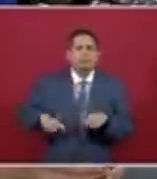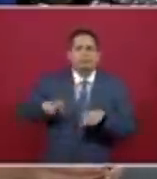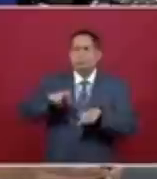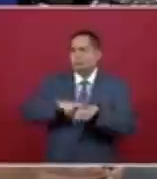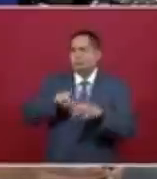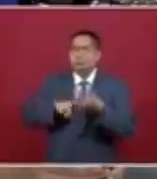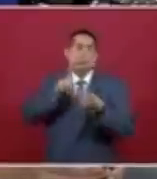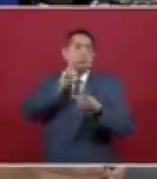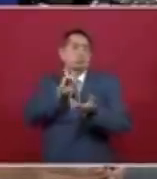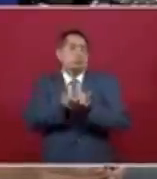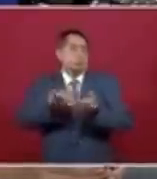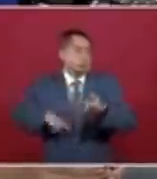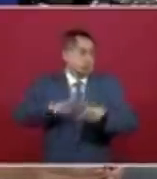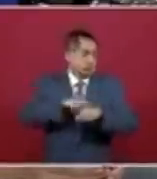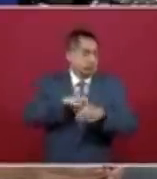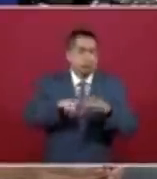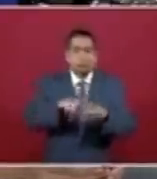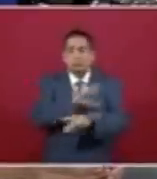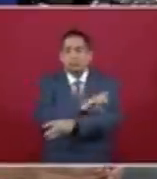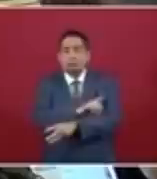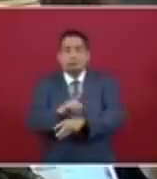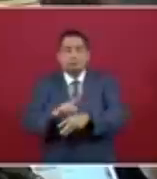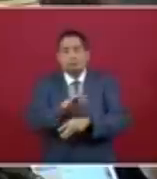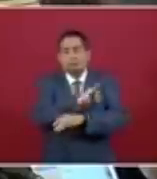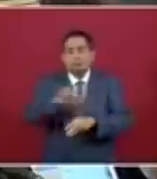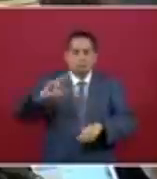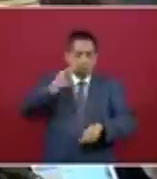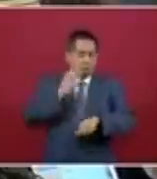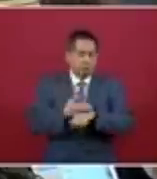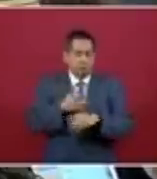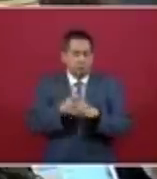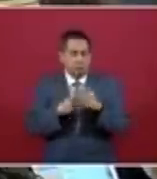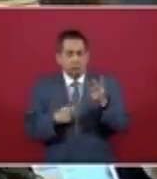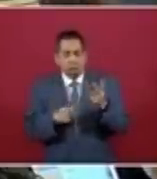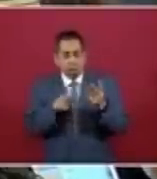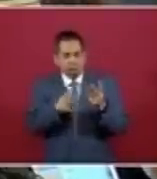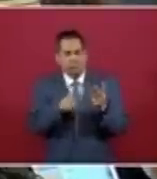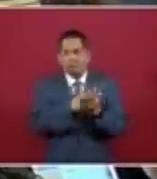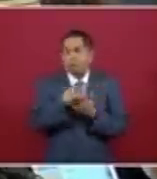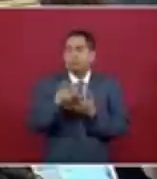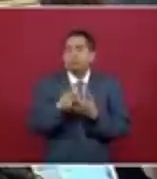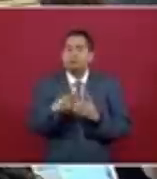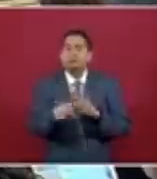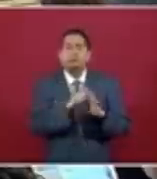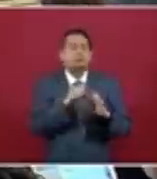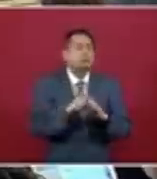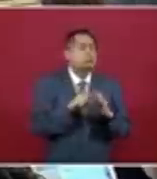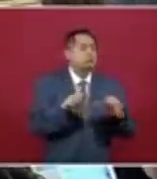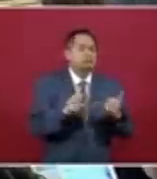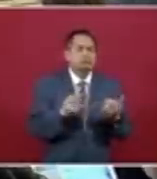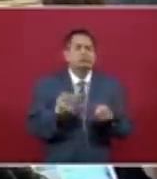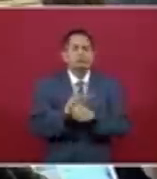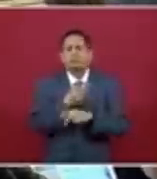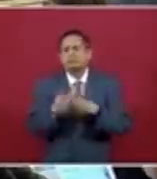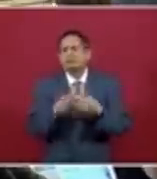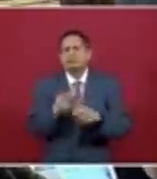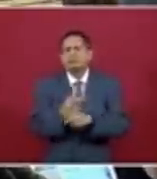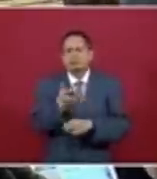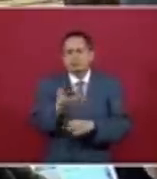esposas de gobernadores, por delegados y responsables de ese programa para atraer recursos. ¿Qué va a pasar con